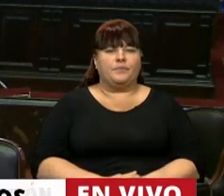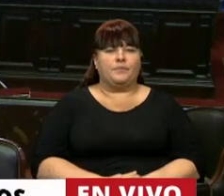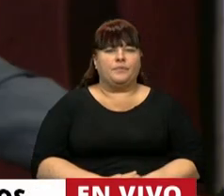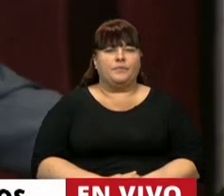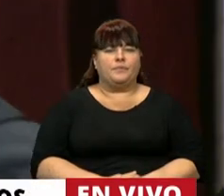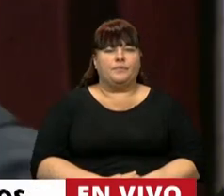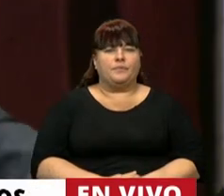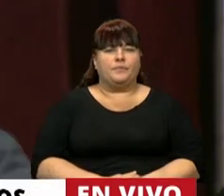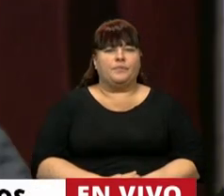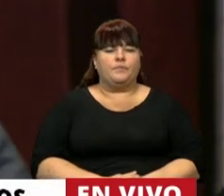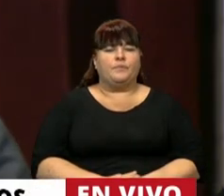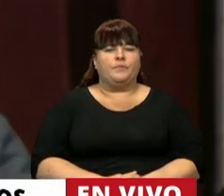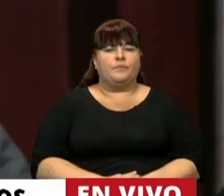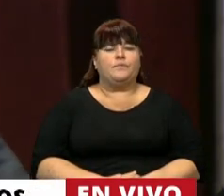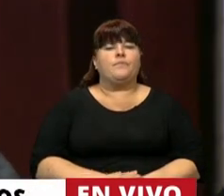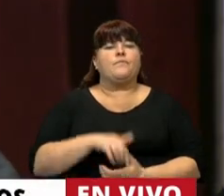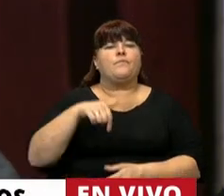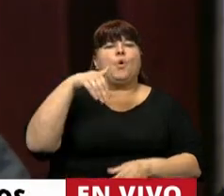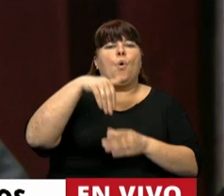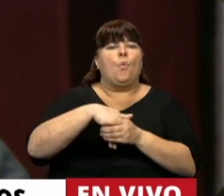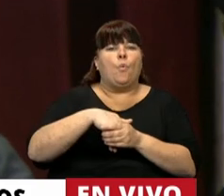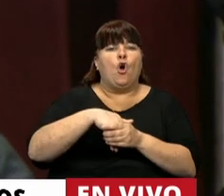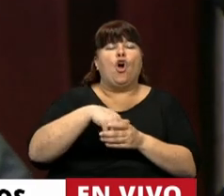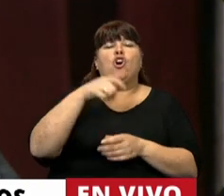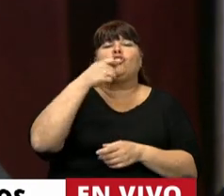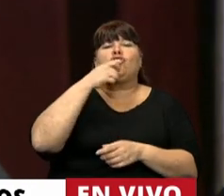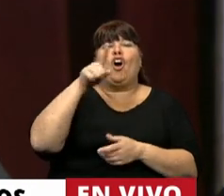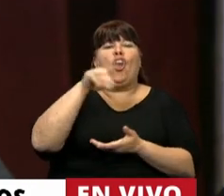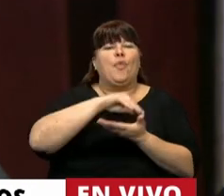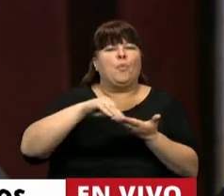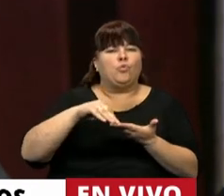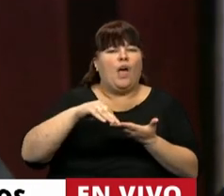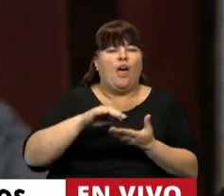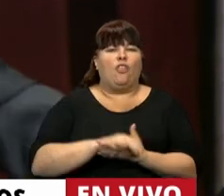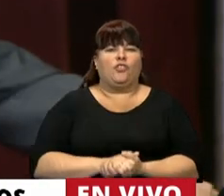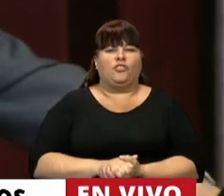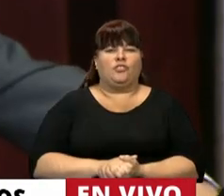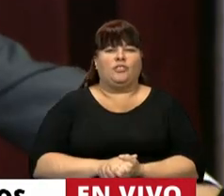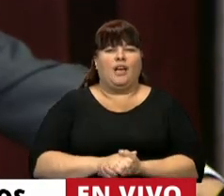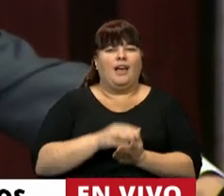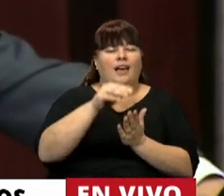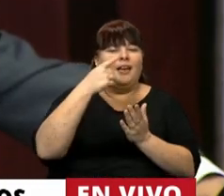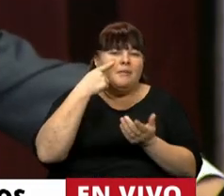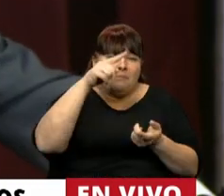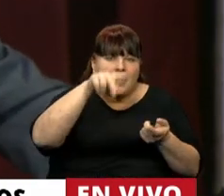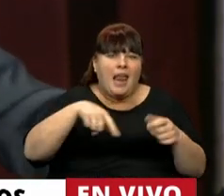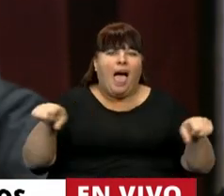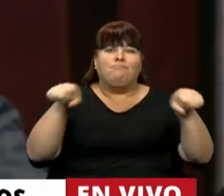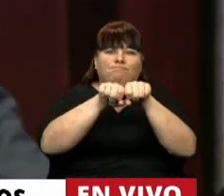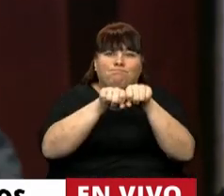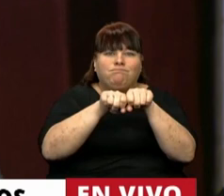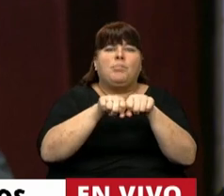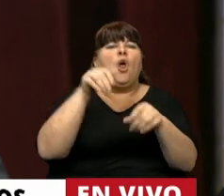Se tomará el sentido del voto de aquellos diputados que figurando logueados,